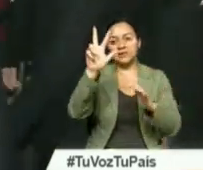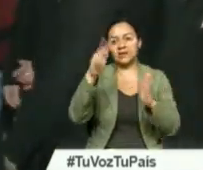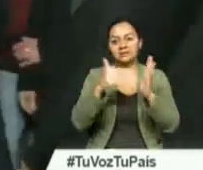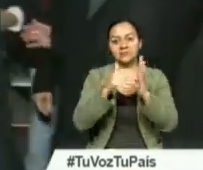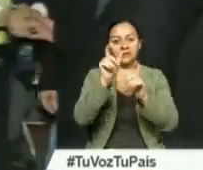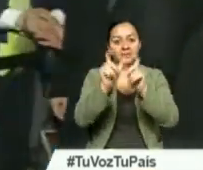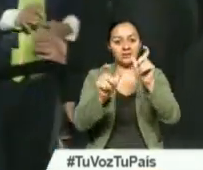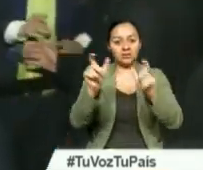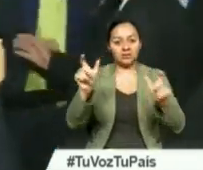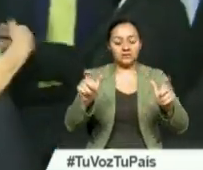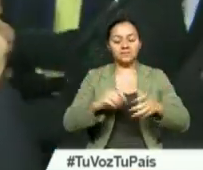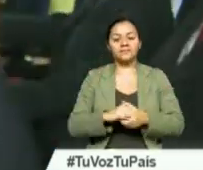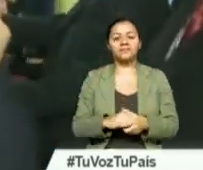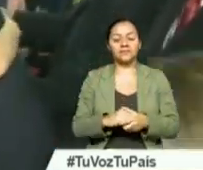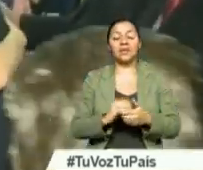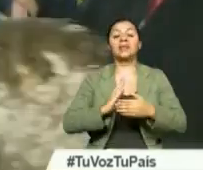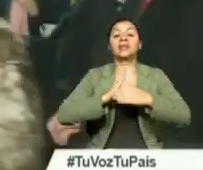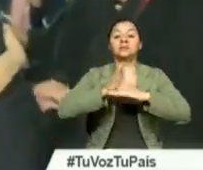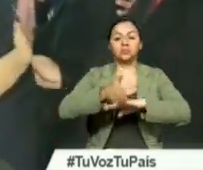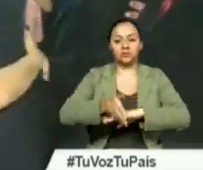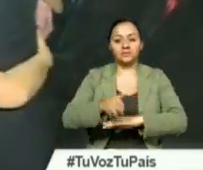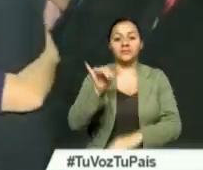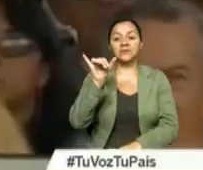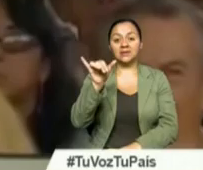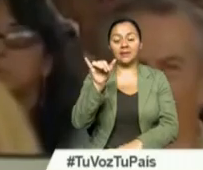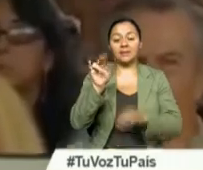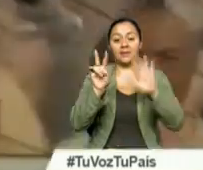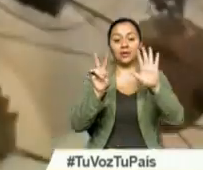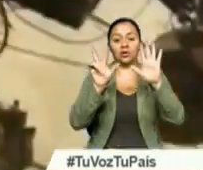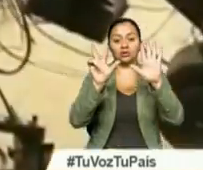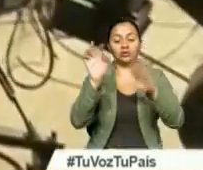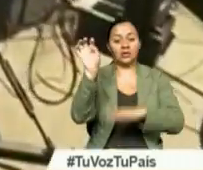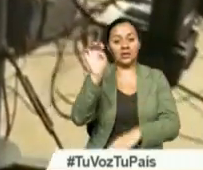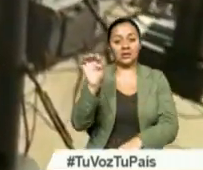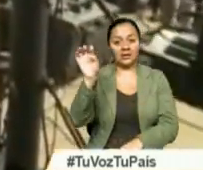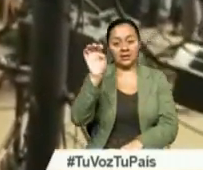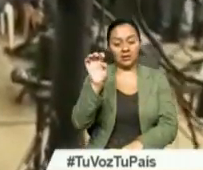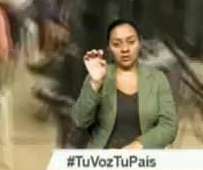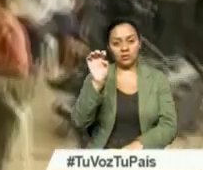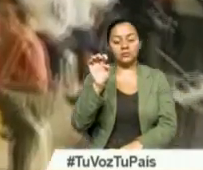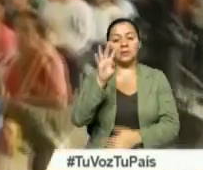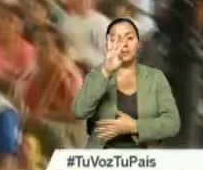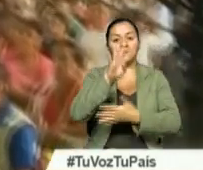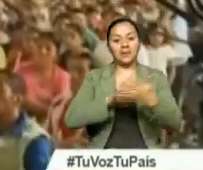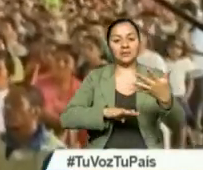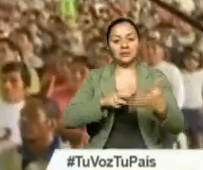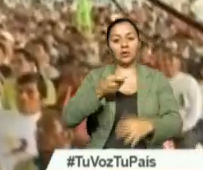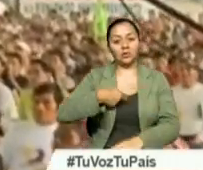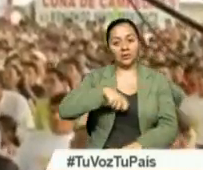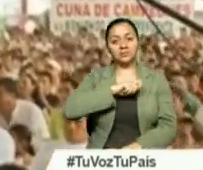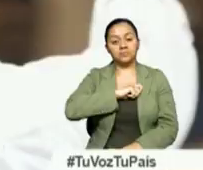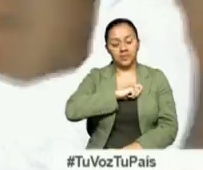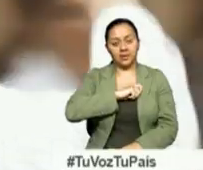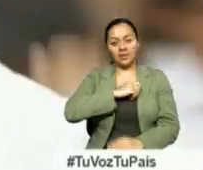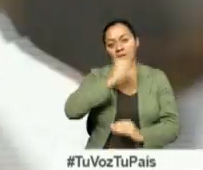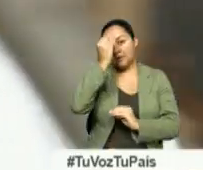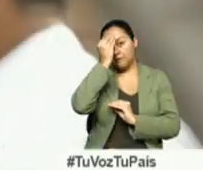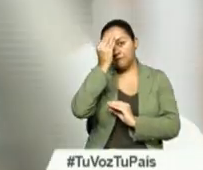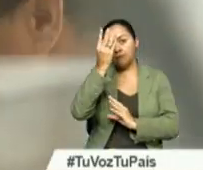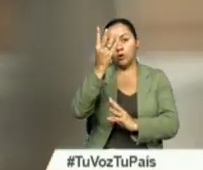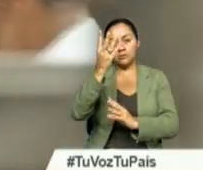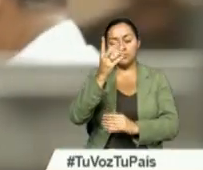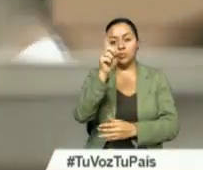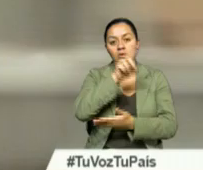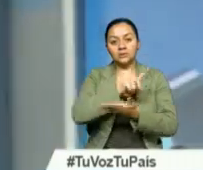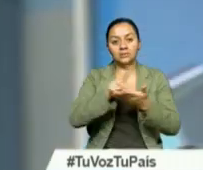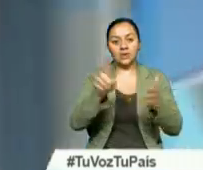personas. Más adelante, el sábado 28 de enero, en su parada por Barcelona, España, el jefe de Estado rendirá su informe de labores